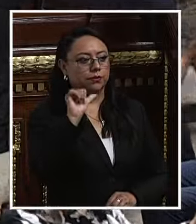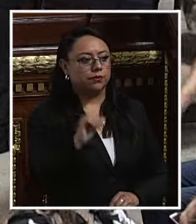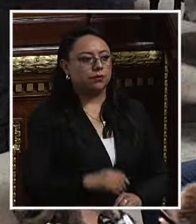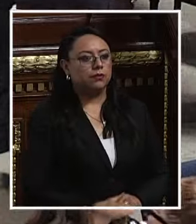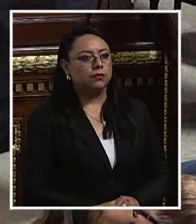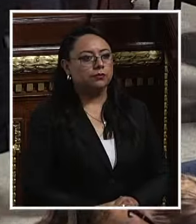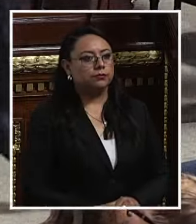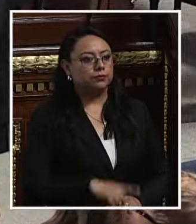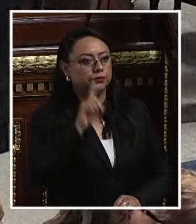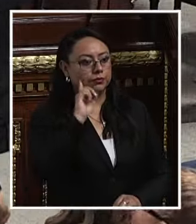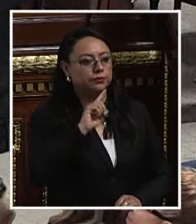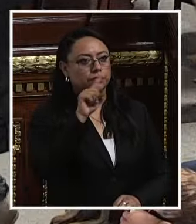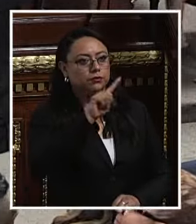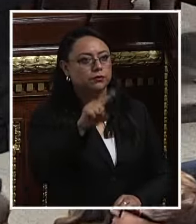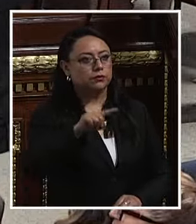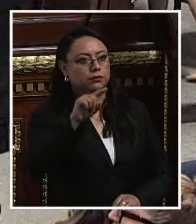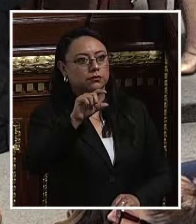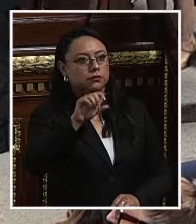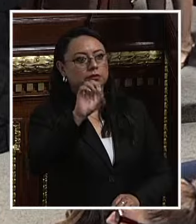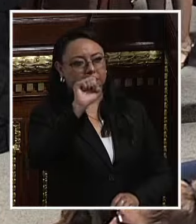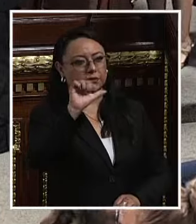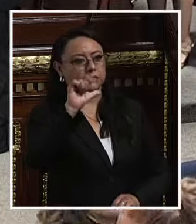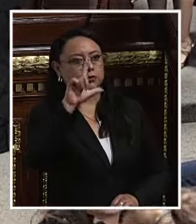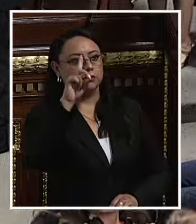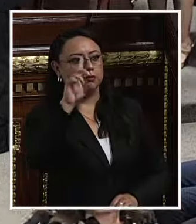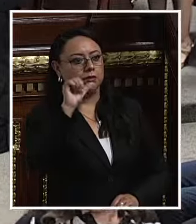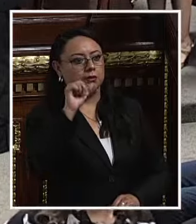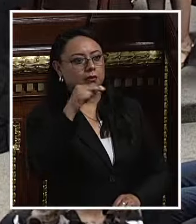Saldaña Chaires Miriam.